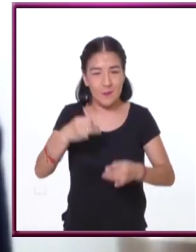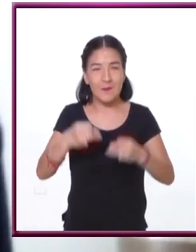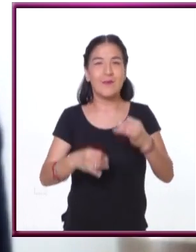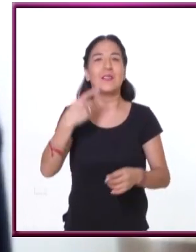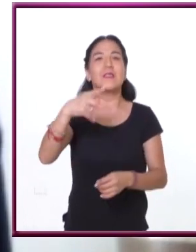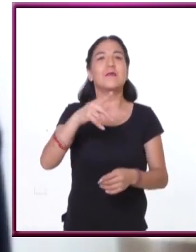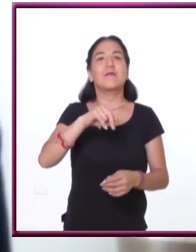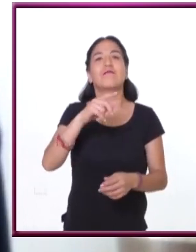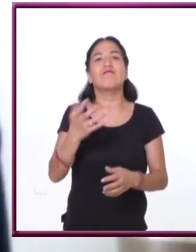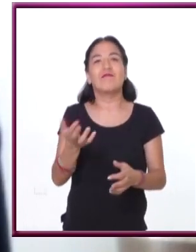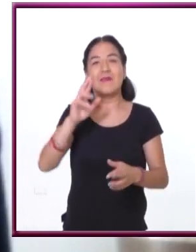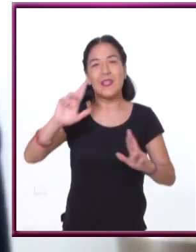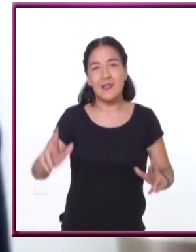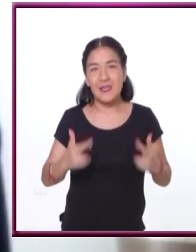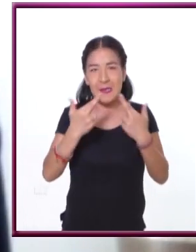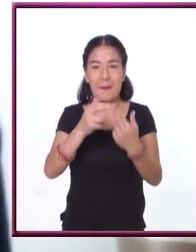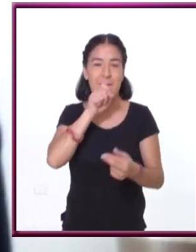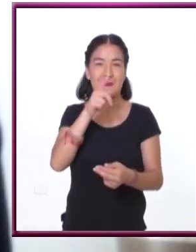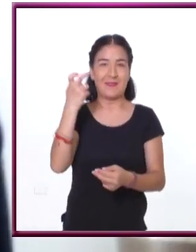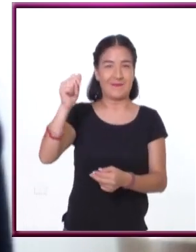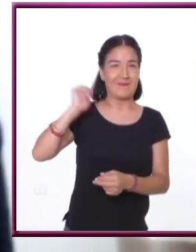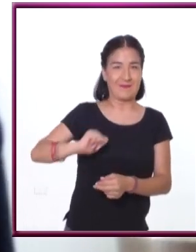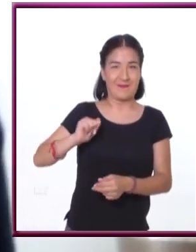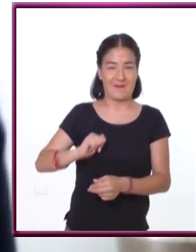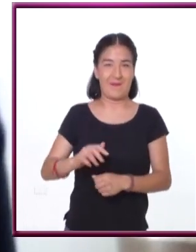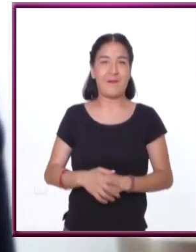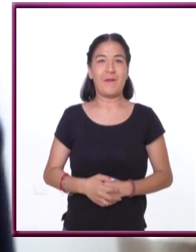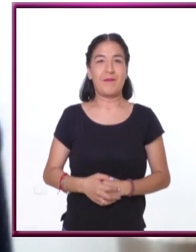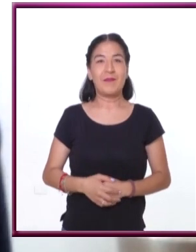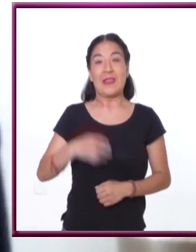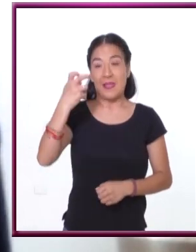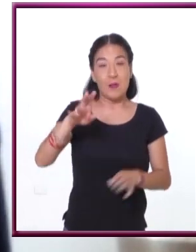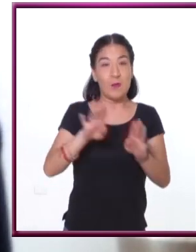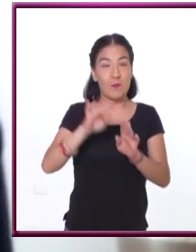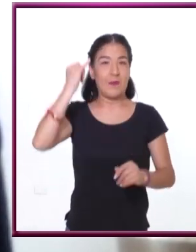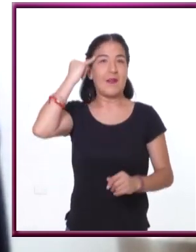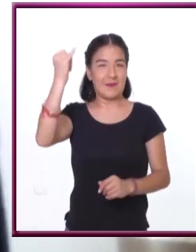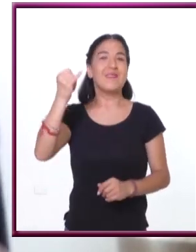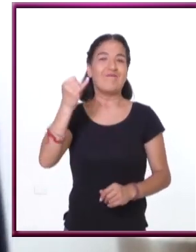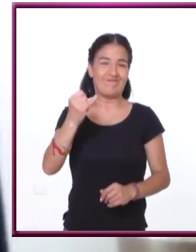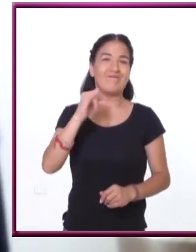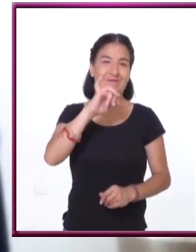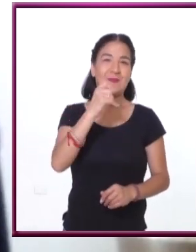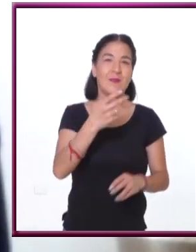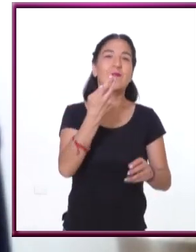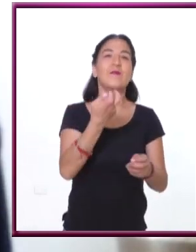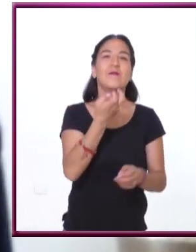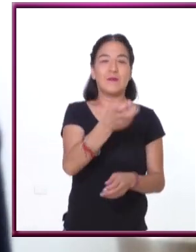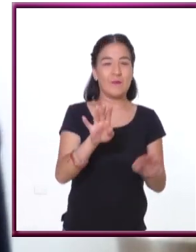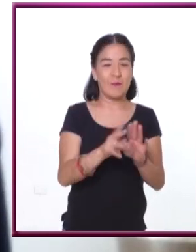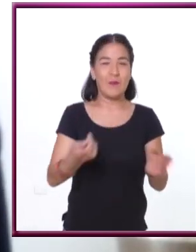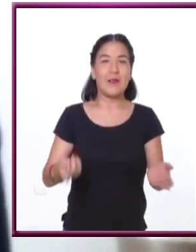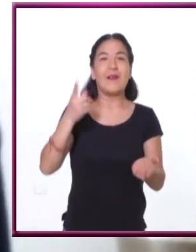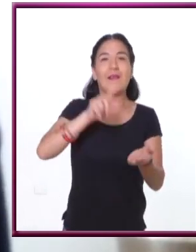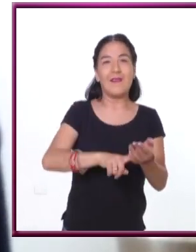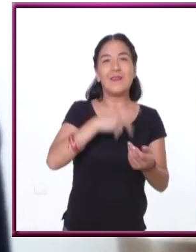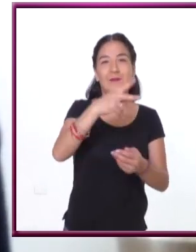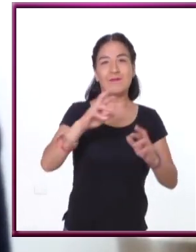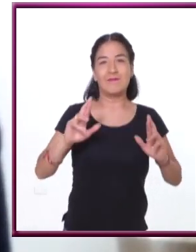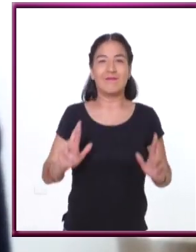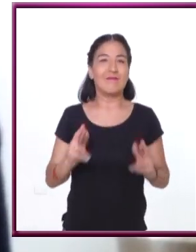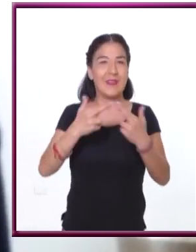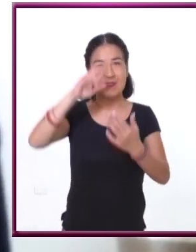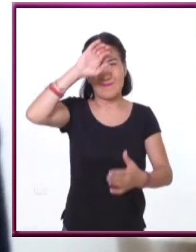normas religiosas vigentes en ese tiempo. De ese punto de vista, sí, dentro de la conformación, desde luego, de la